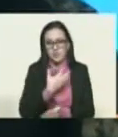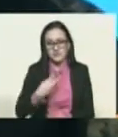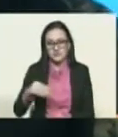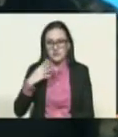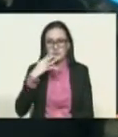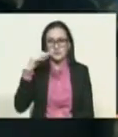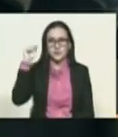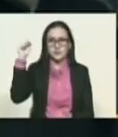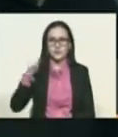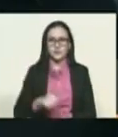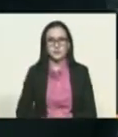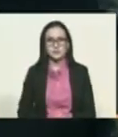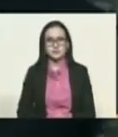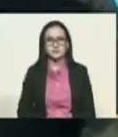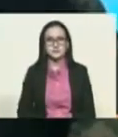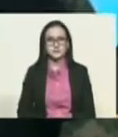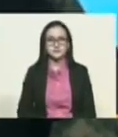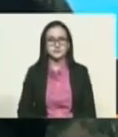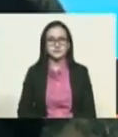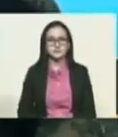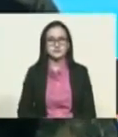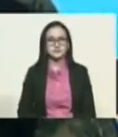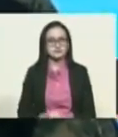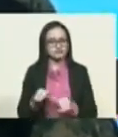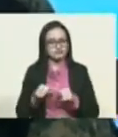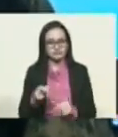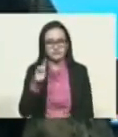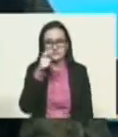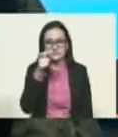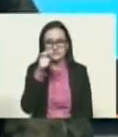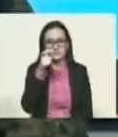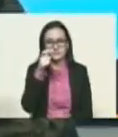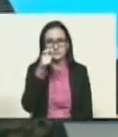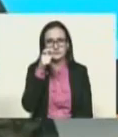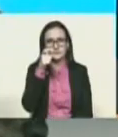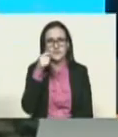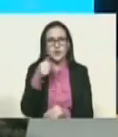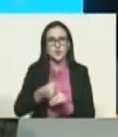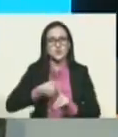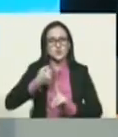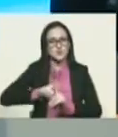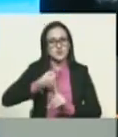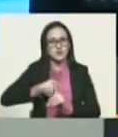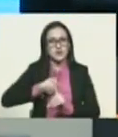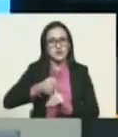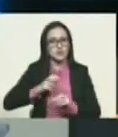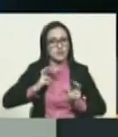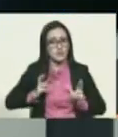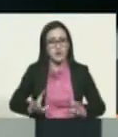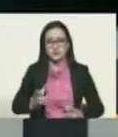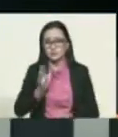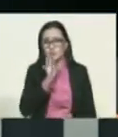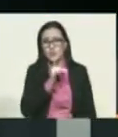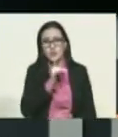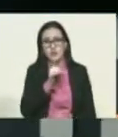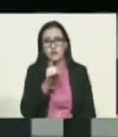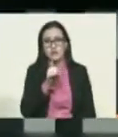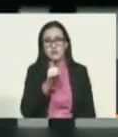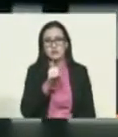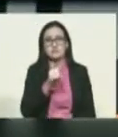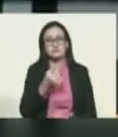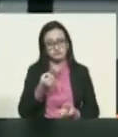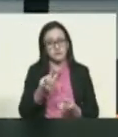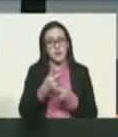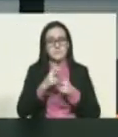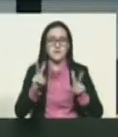República. Pero seguiremos en permanente vigilancia, luchando constante y sin descanso para mantener la paz